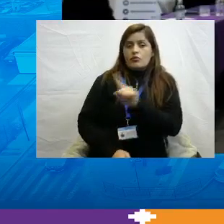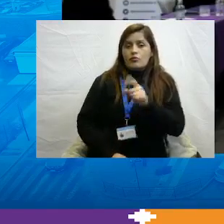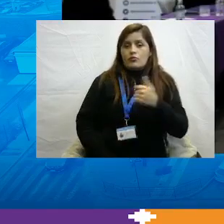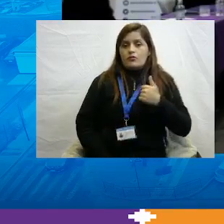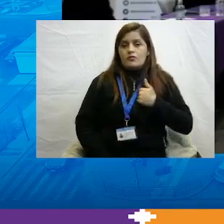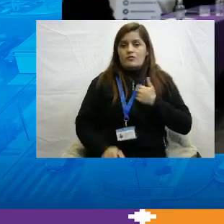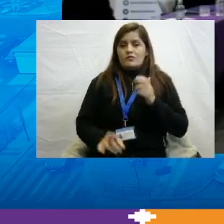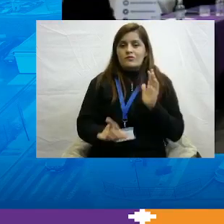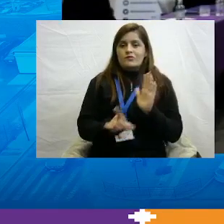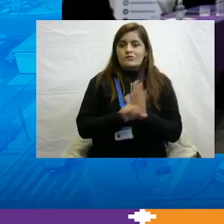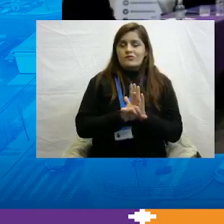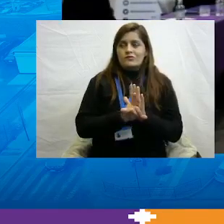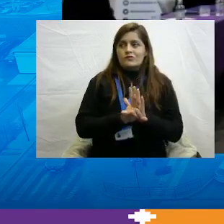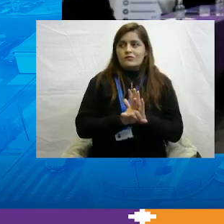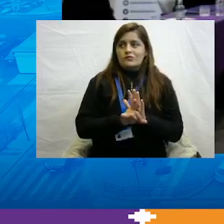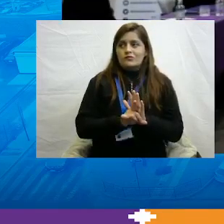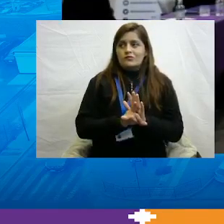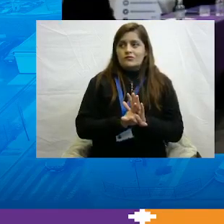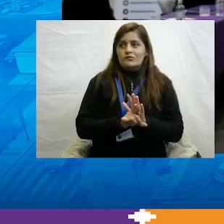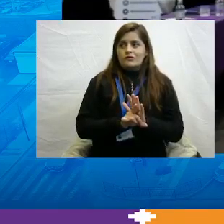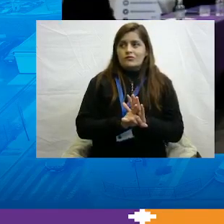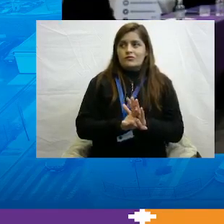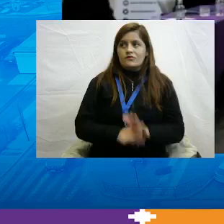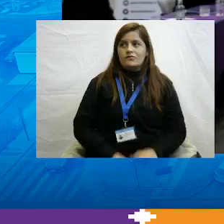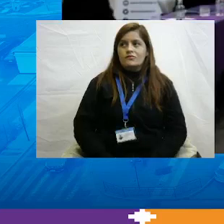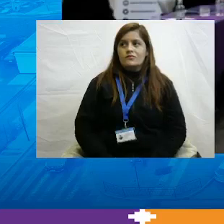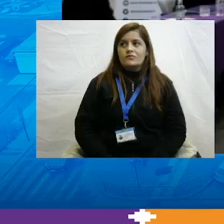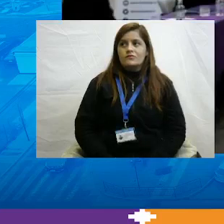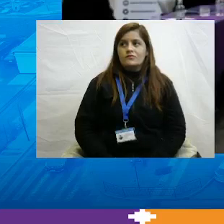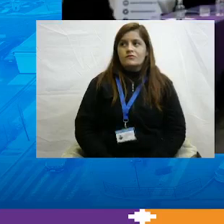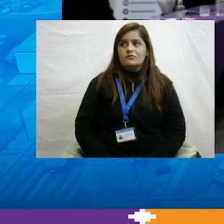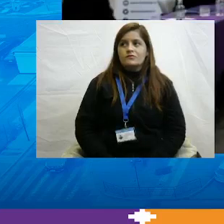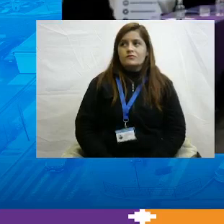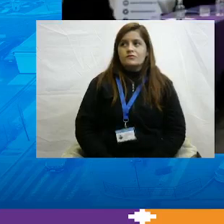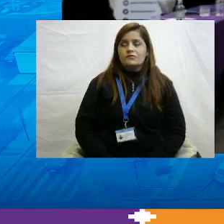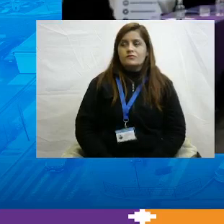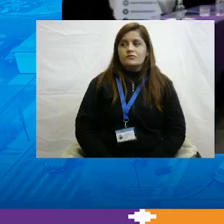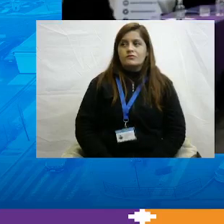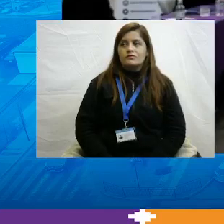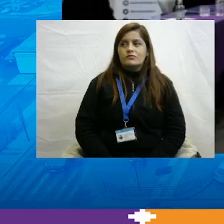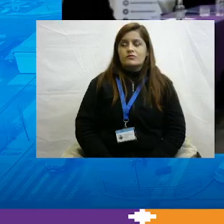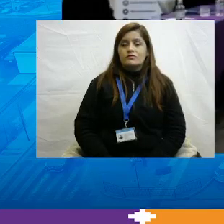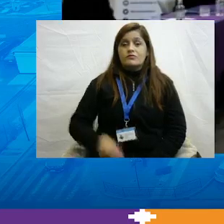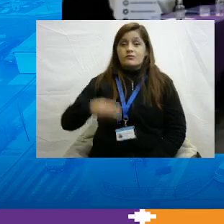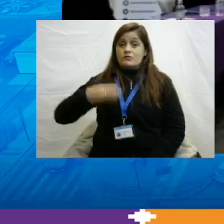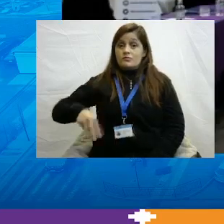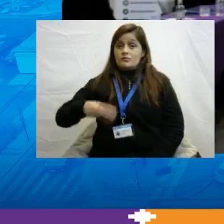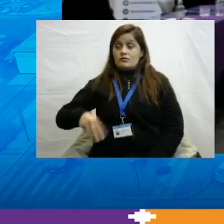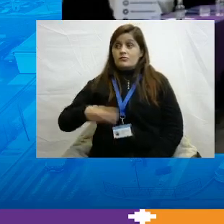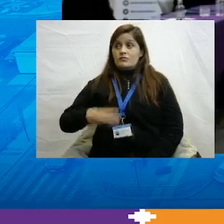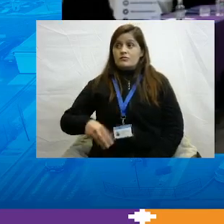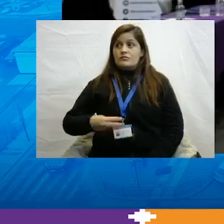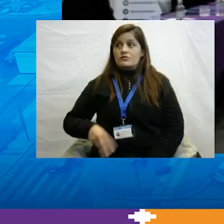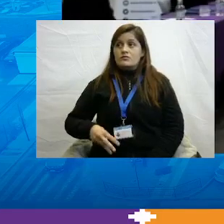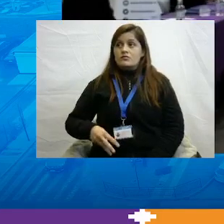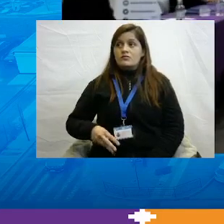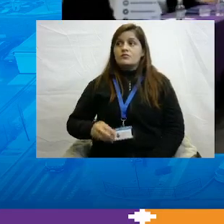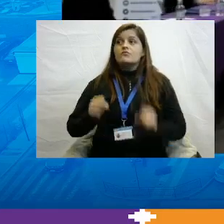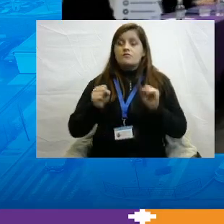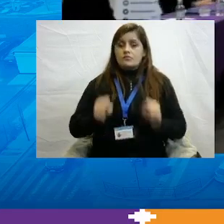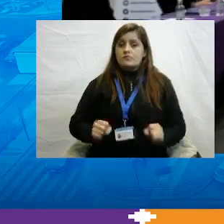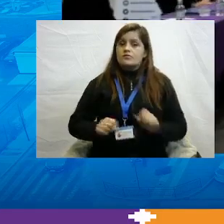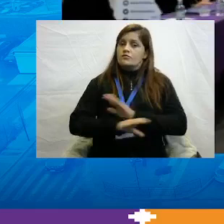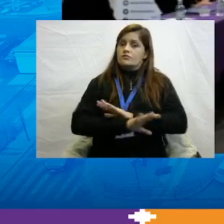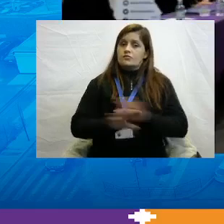invoca la causal, la cláusula séptimo, es decir, que la ilustre municipalidad de Melipilla podrá poner término en cualquier momento